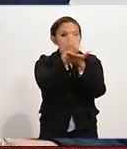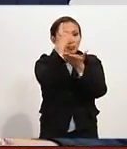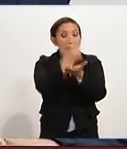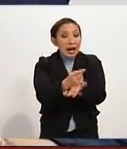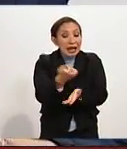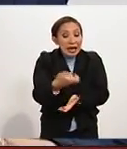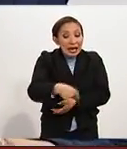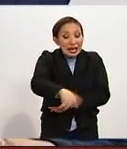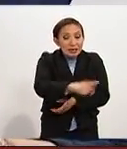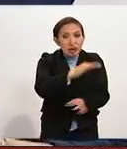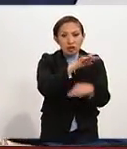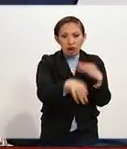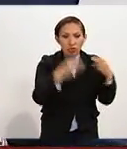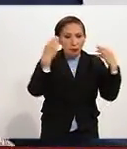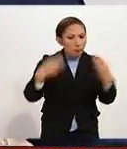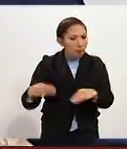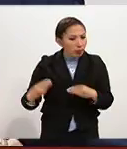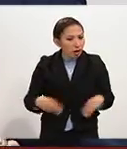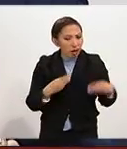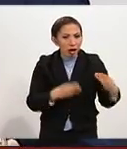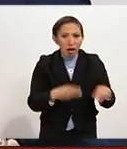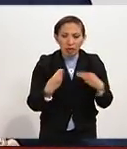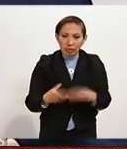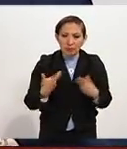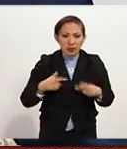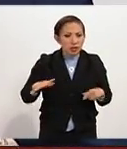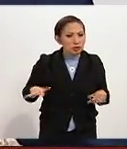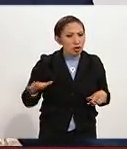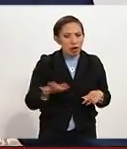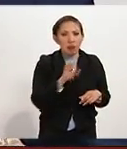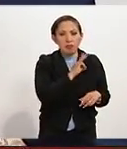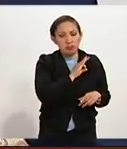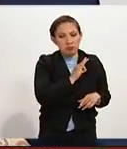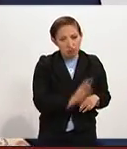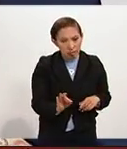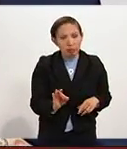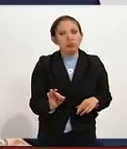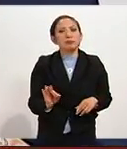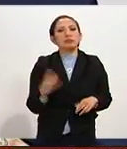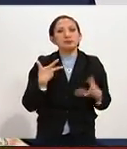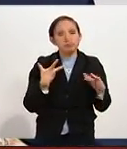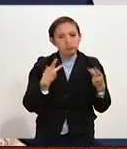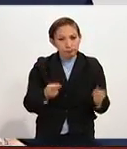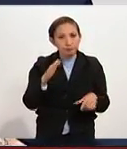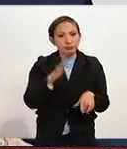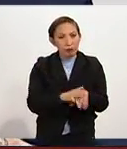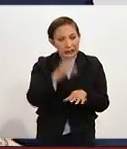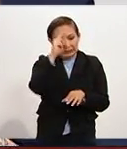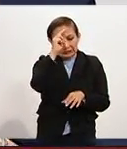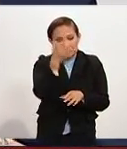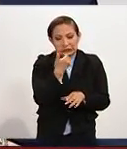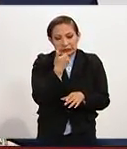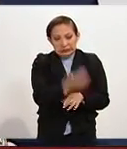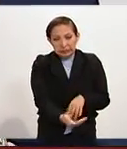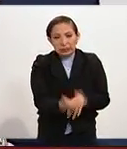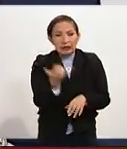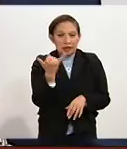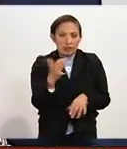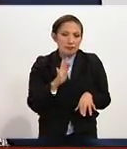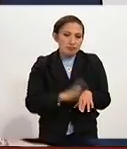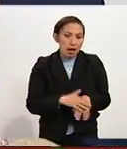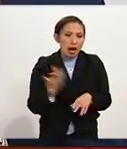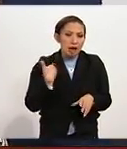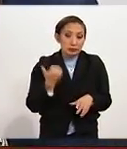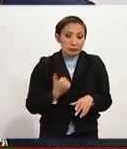en este y en todos los mercados los consumidores puedan hacer un gasto más inteligente y mucho